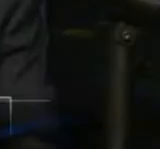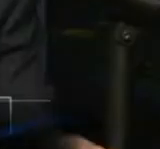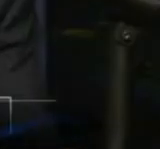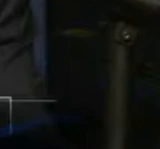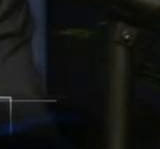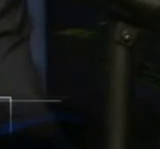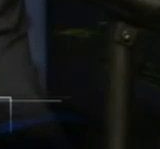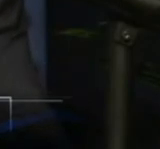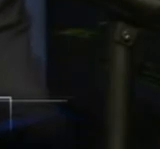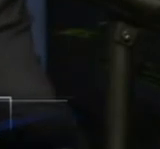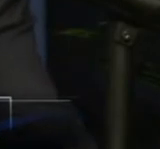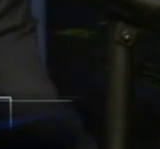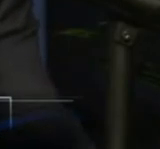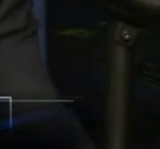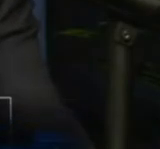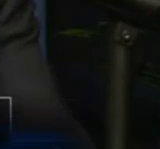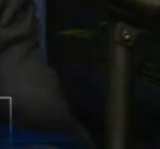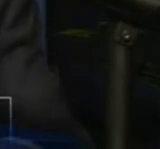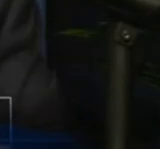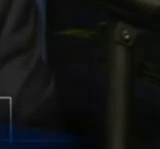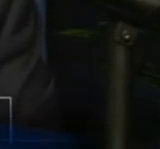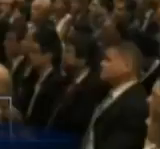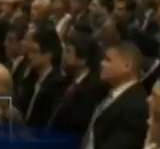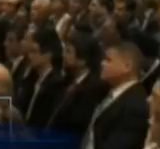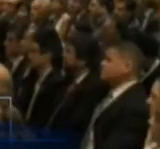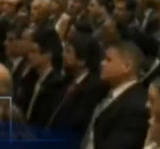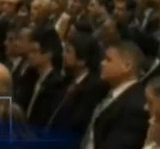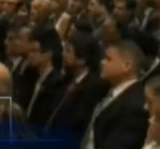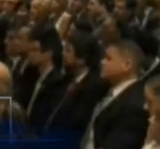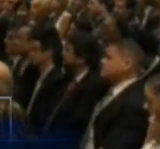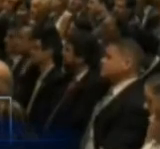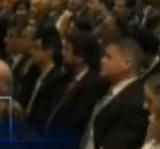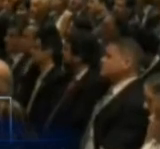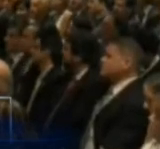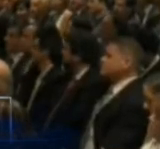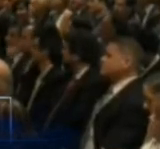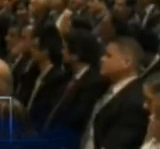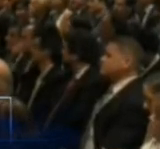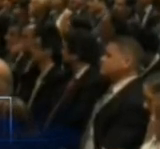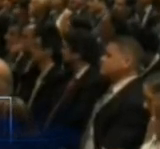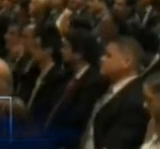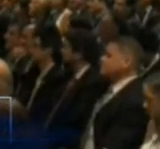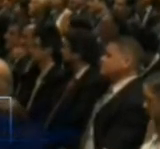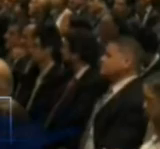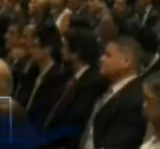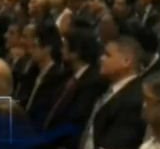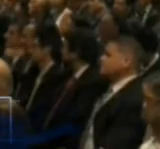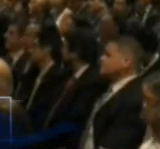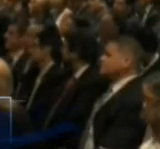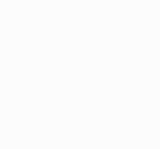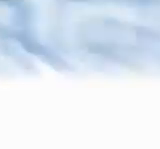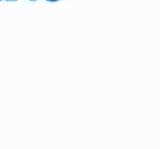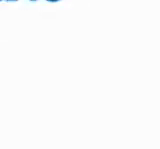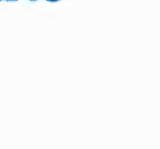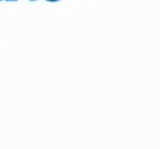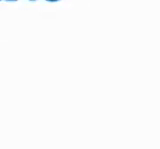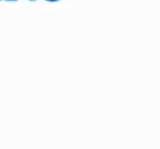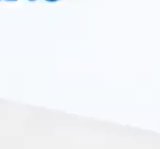Y en lo internacional, Estados Unidos anuncia recorte para el combate contra las drogas en Centroamérica.